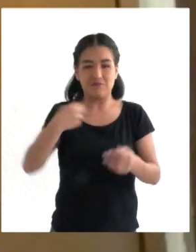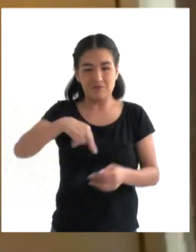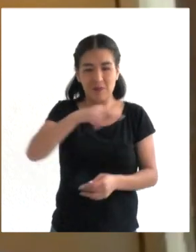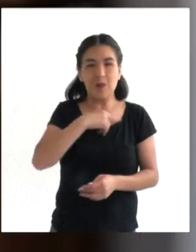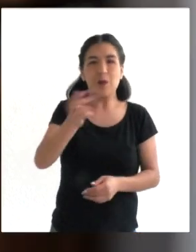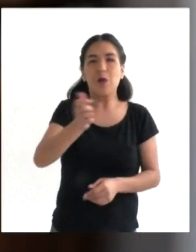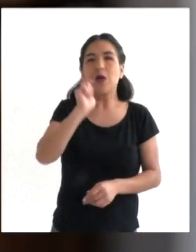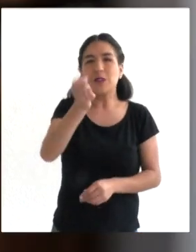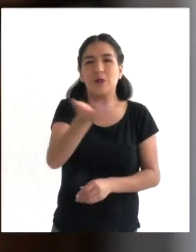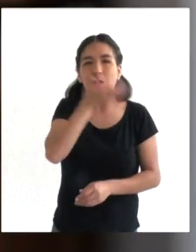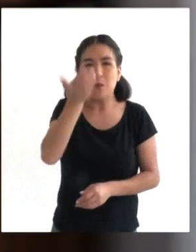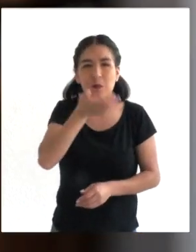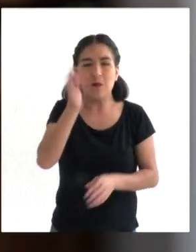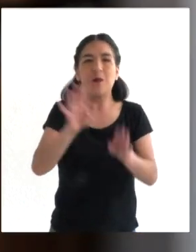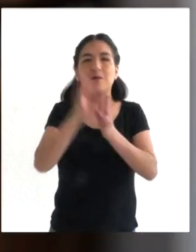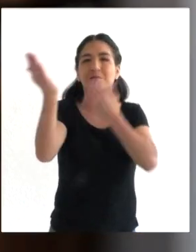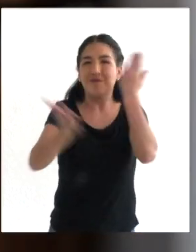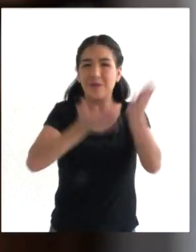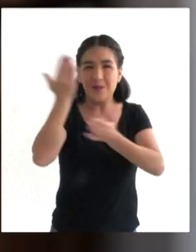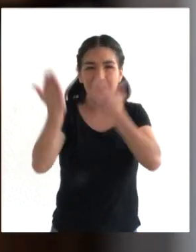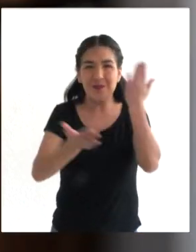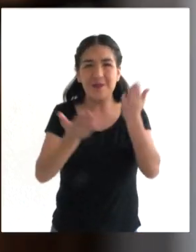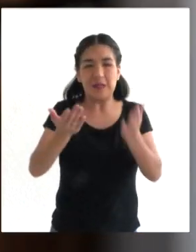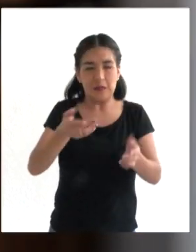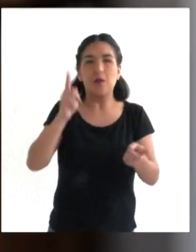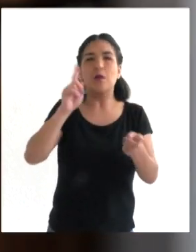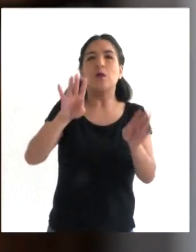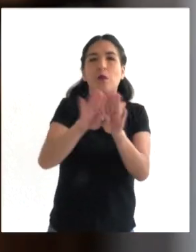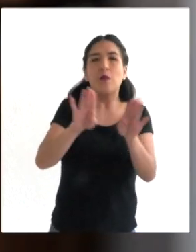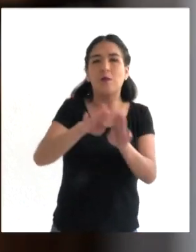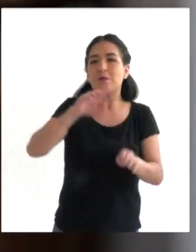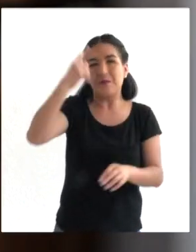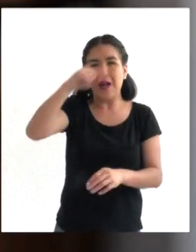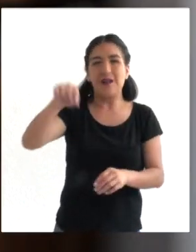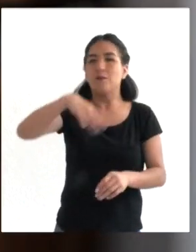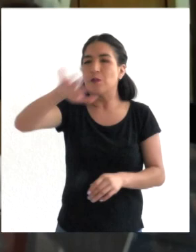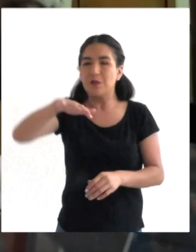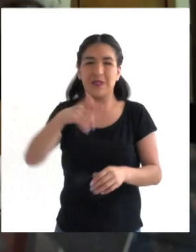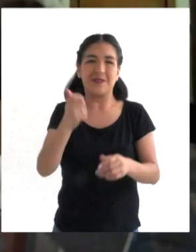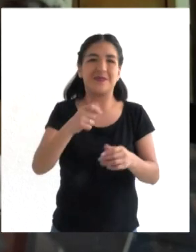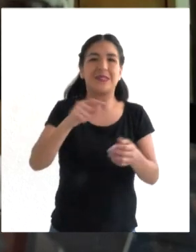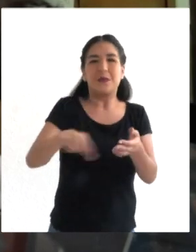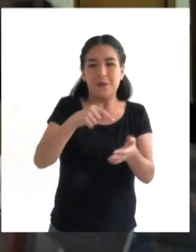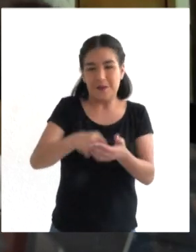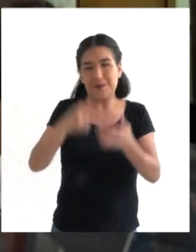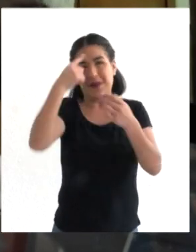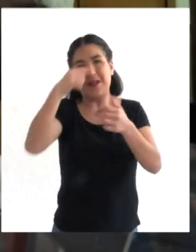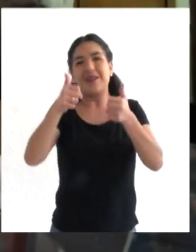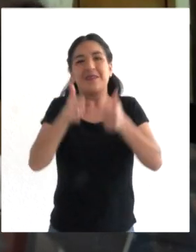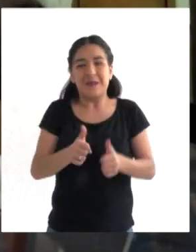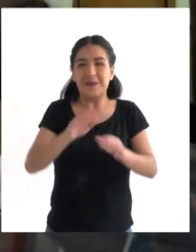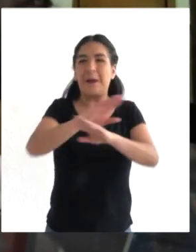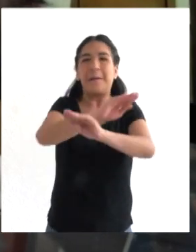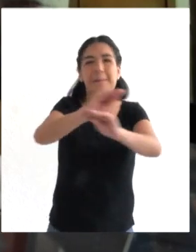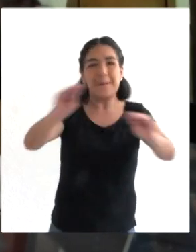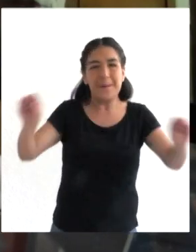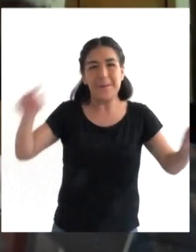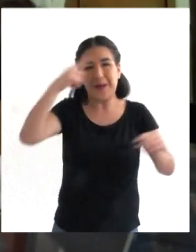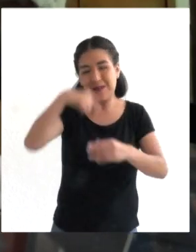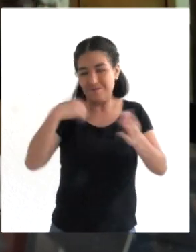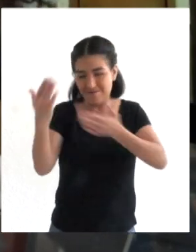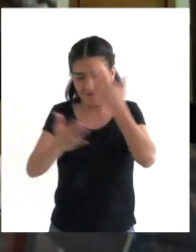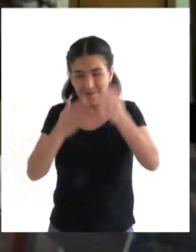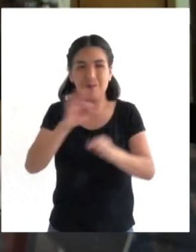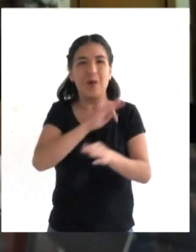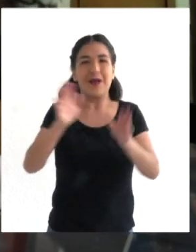estudio. ¿Cómo podemos encontrar un ambiente un poco más tranquilo que nos permita concentrarnos mejor? ¿Cómo